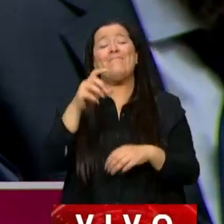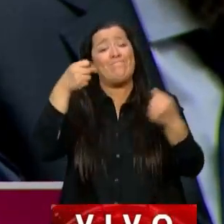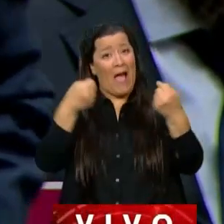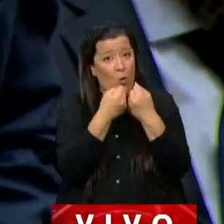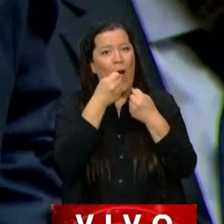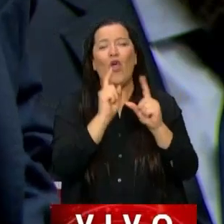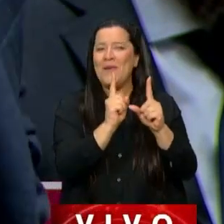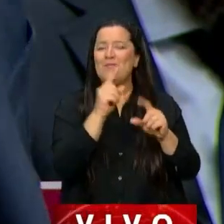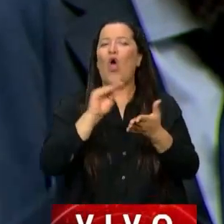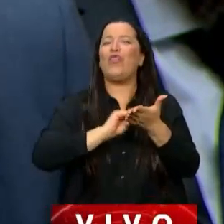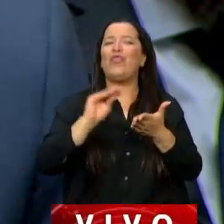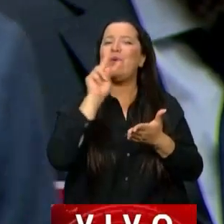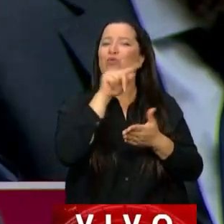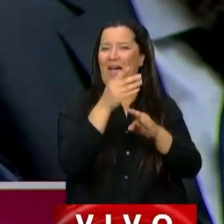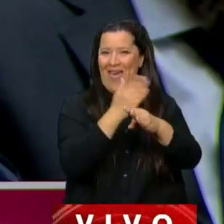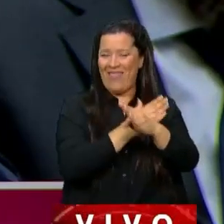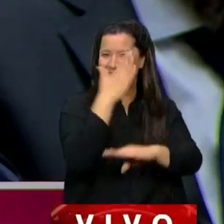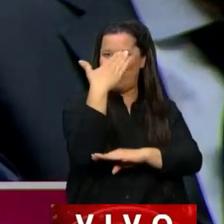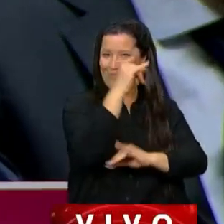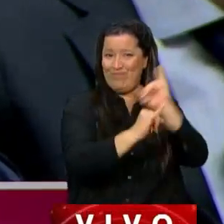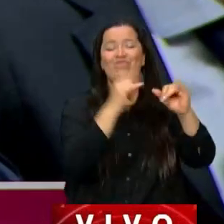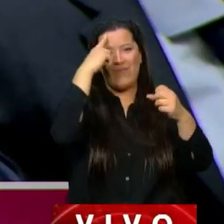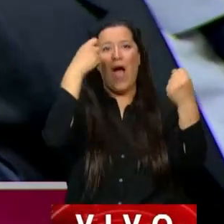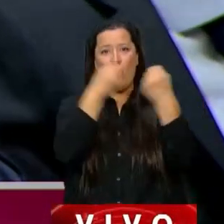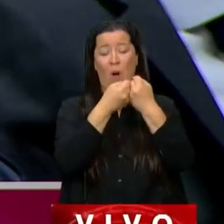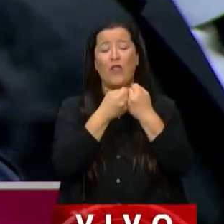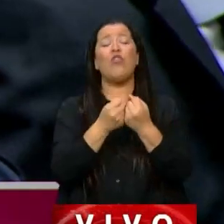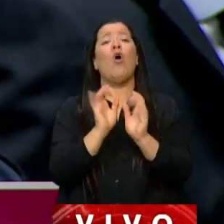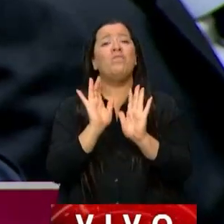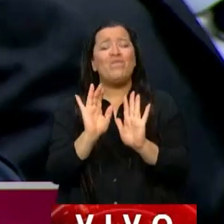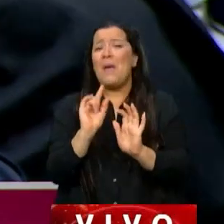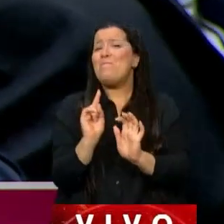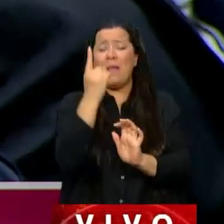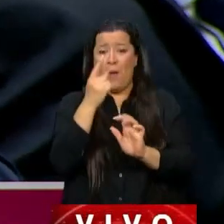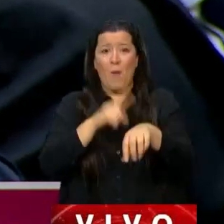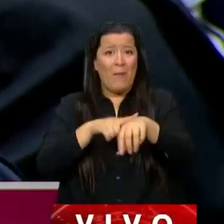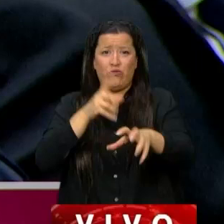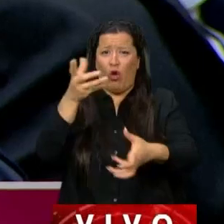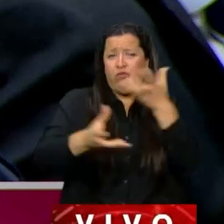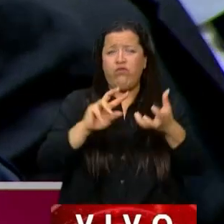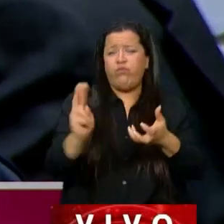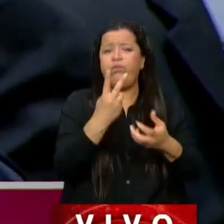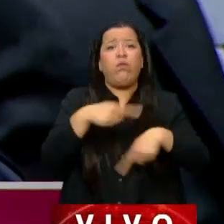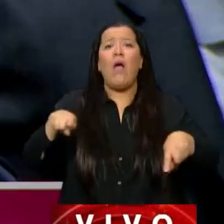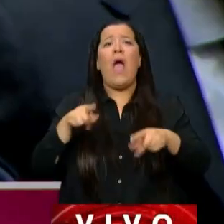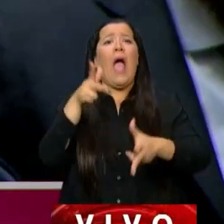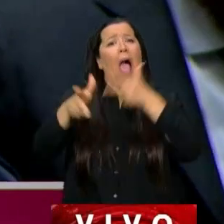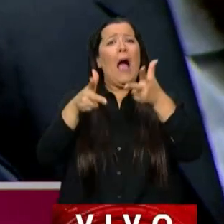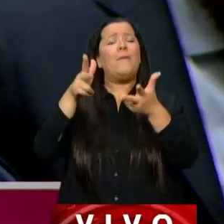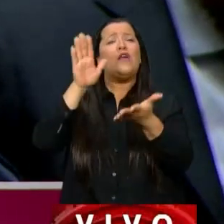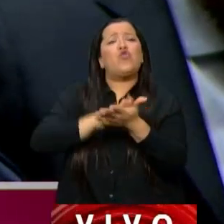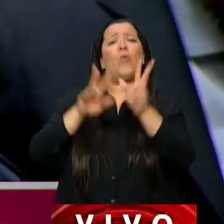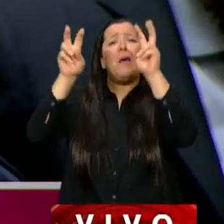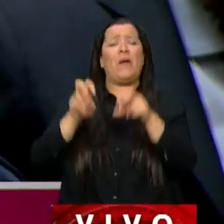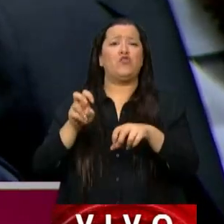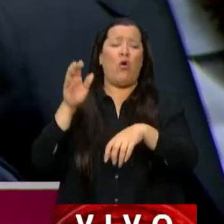diputada preopinante, que lo primero que se hizo en ese caso y en los otros también es hablar de los irresponsables,